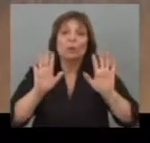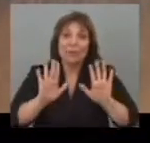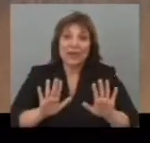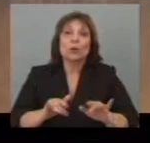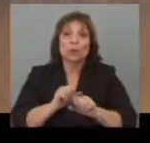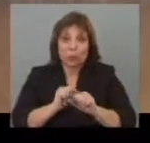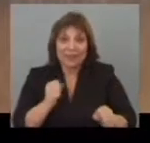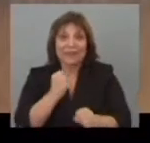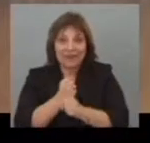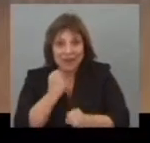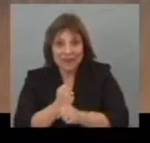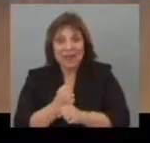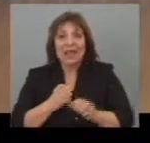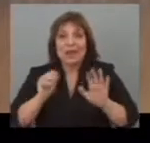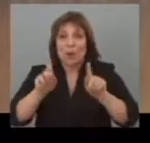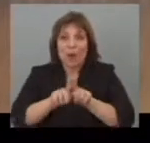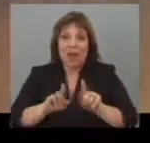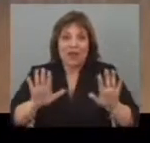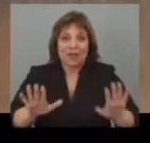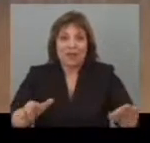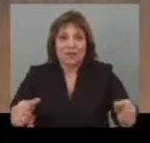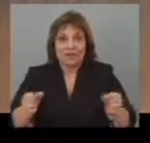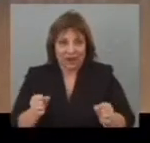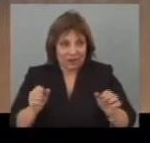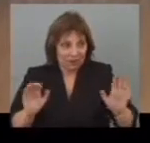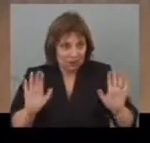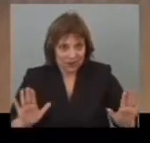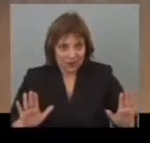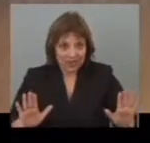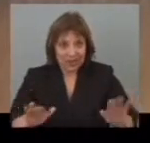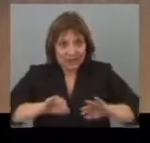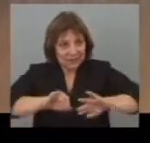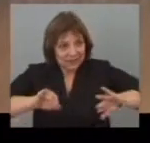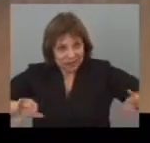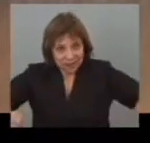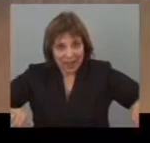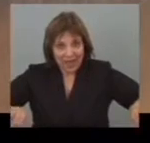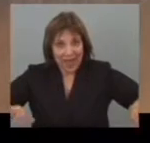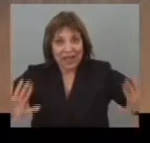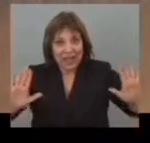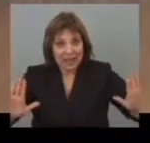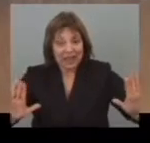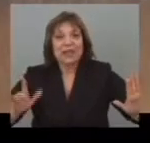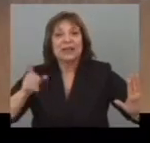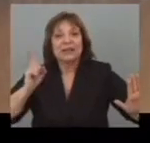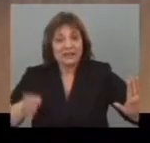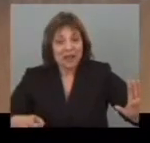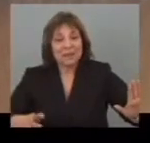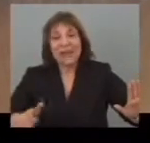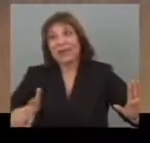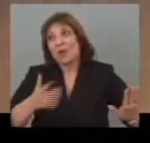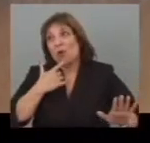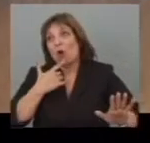permite trabajar, permite hacer un alto, permite efectivamente poner una distancia que es también